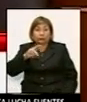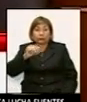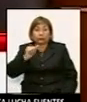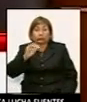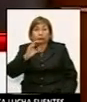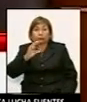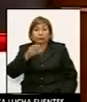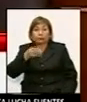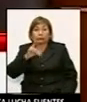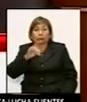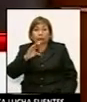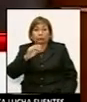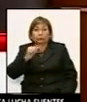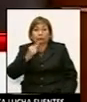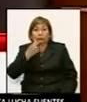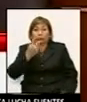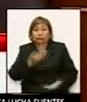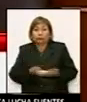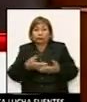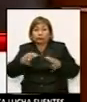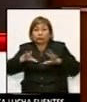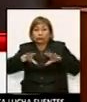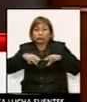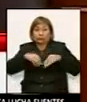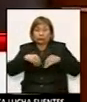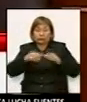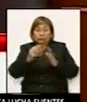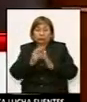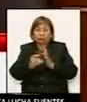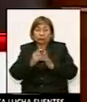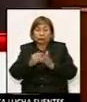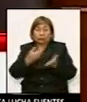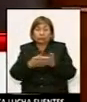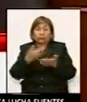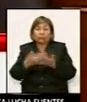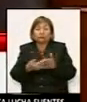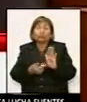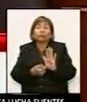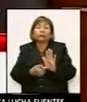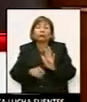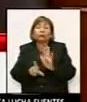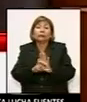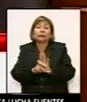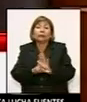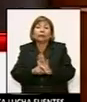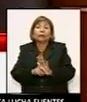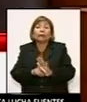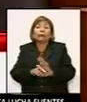se acepta la acumulación al dictamen que es sustentado del proyecto de ley